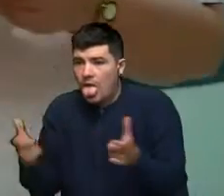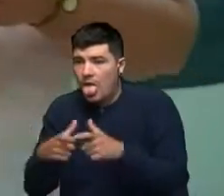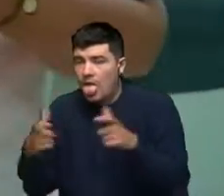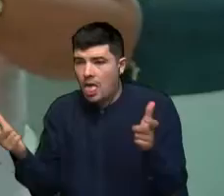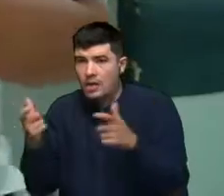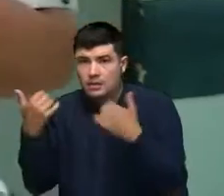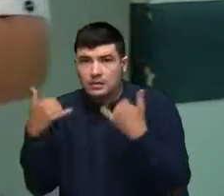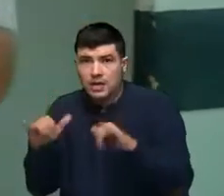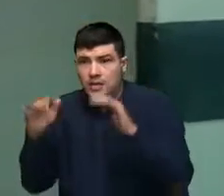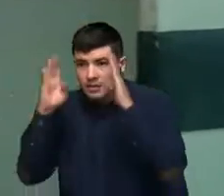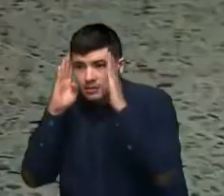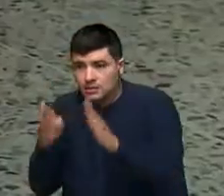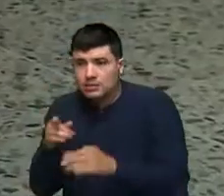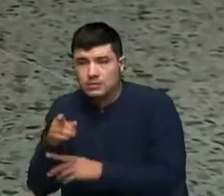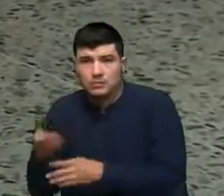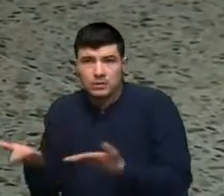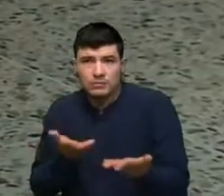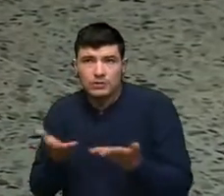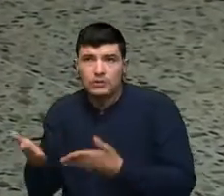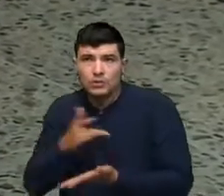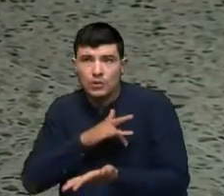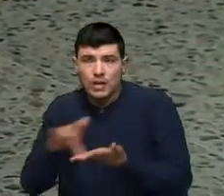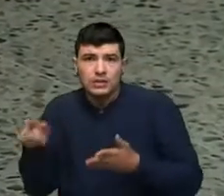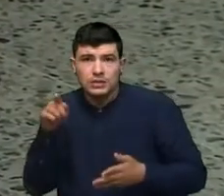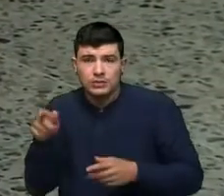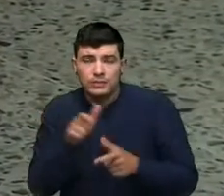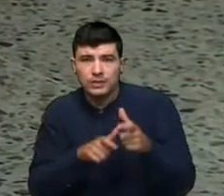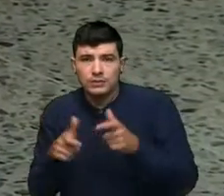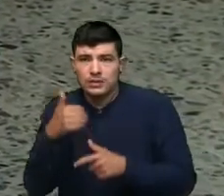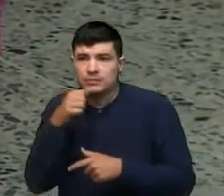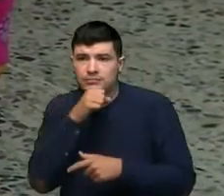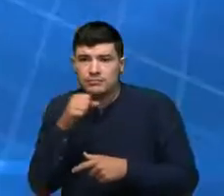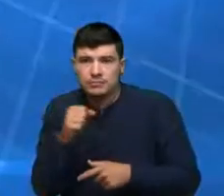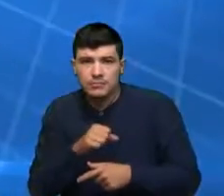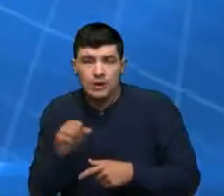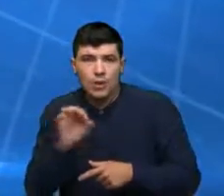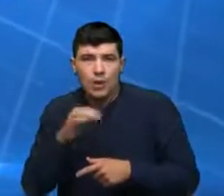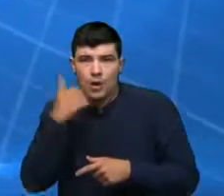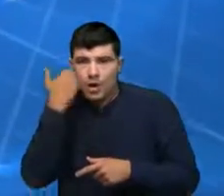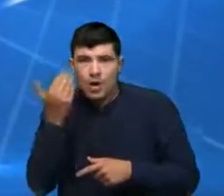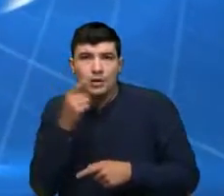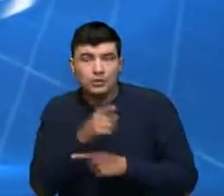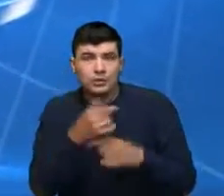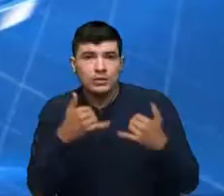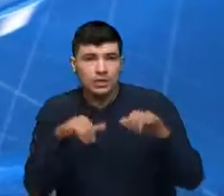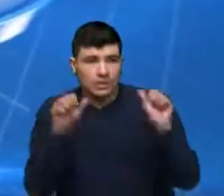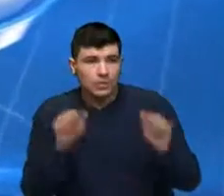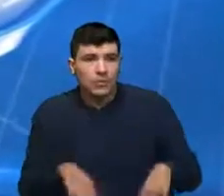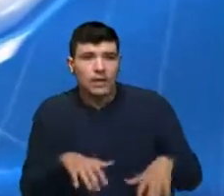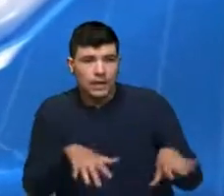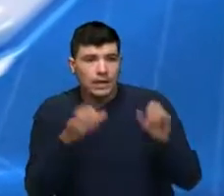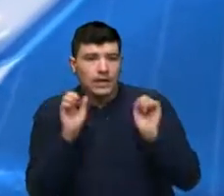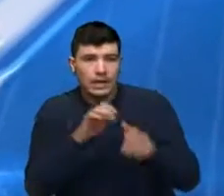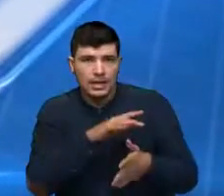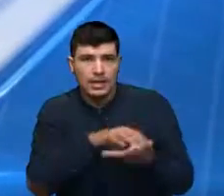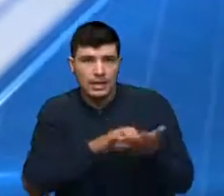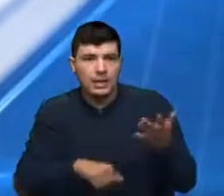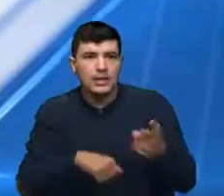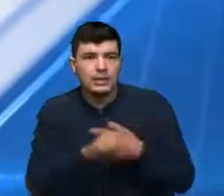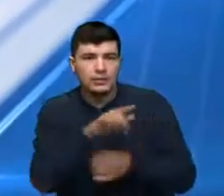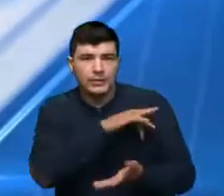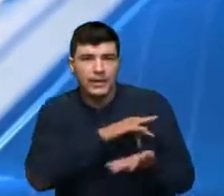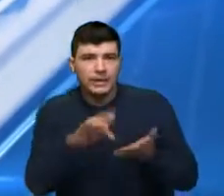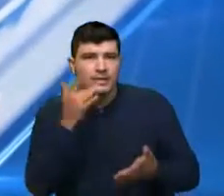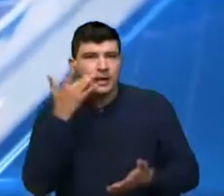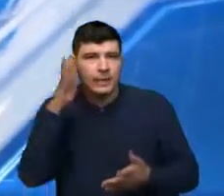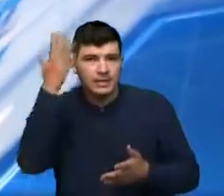en los servicios de urgencias de adultos materno perinatal y pediatría se podría levantar esta alerta amarilla